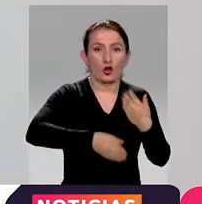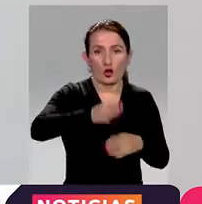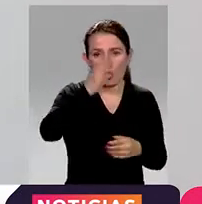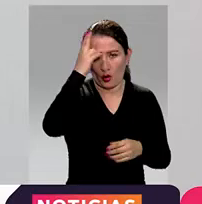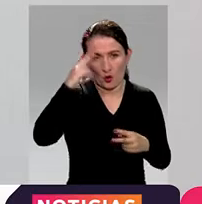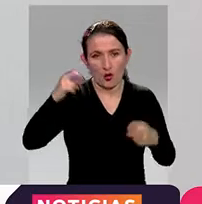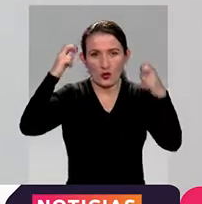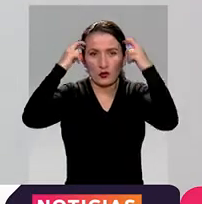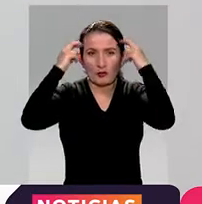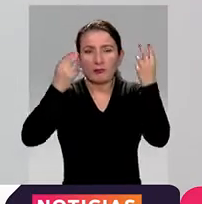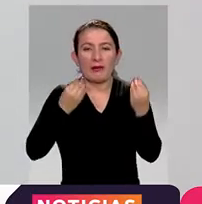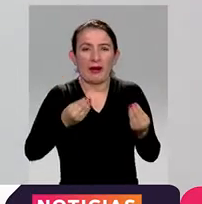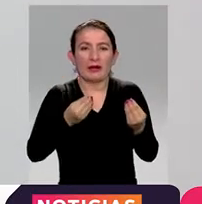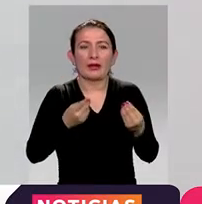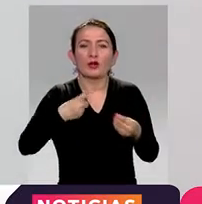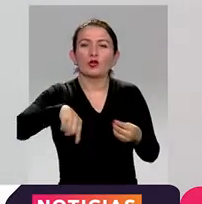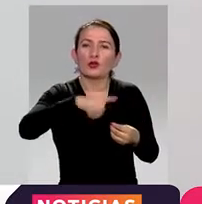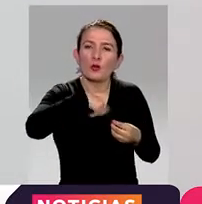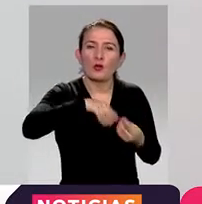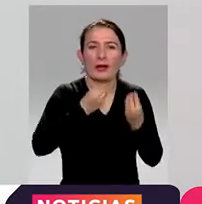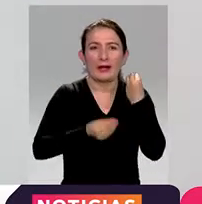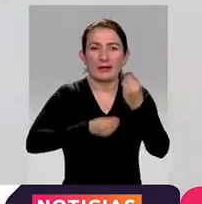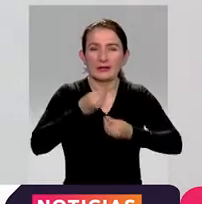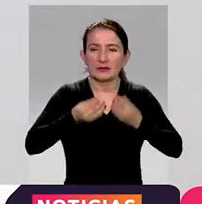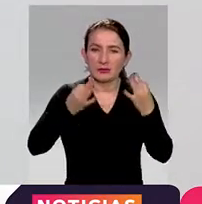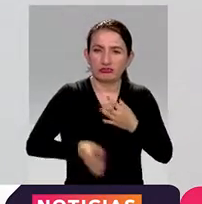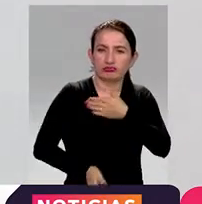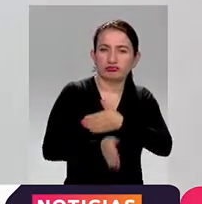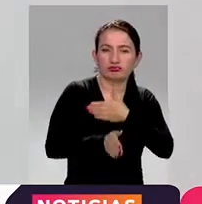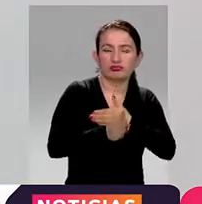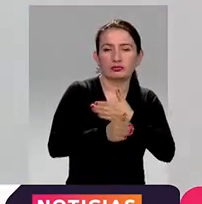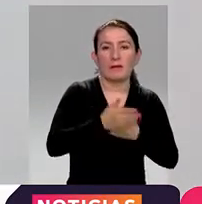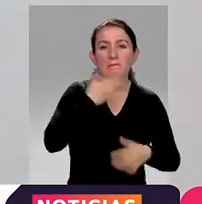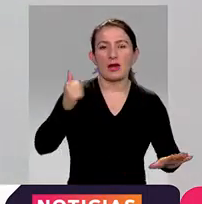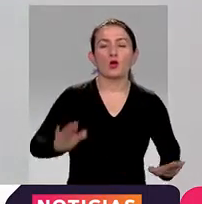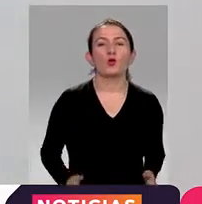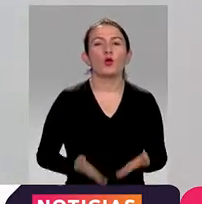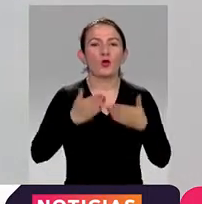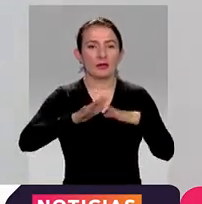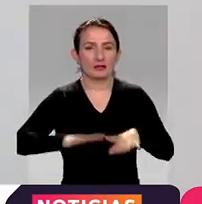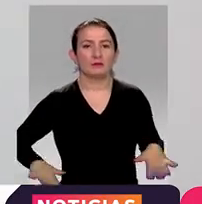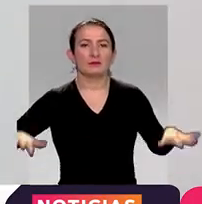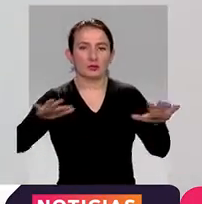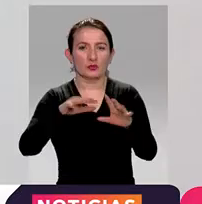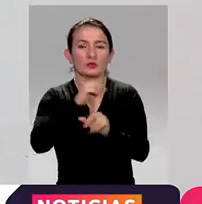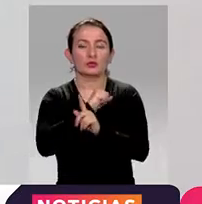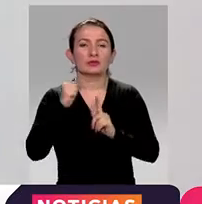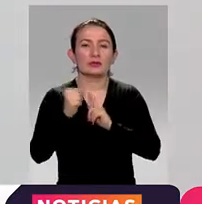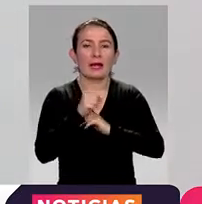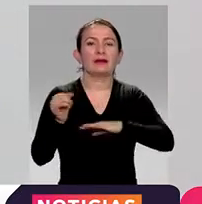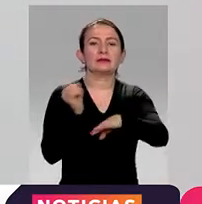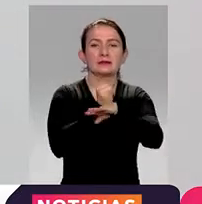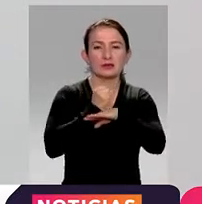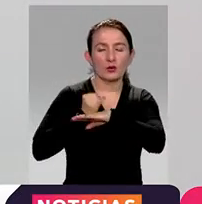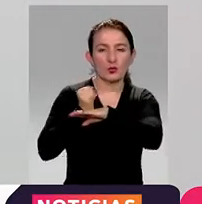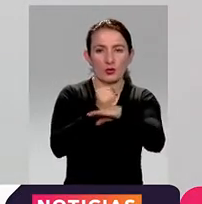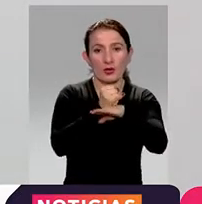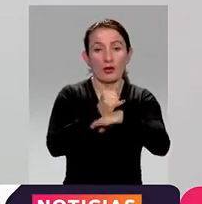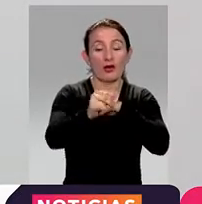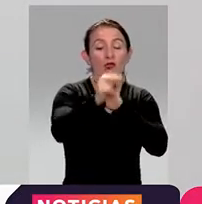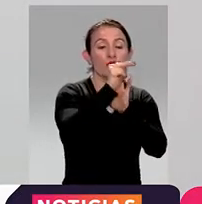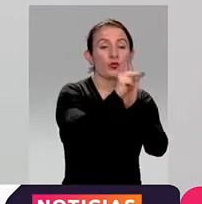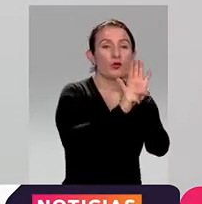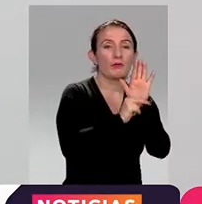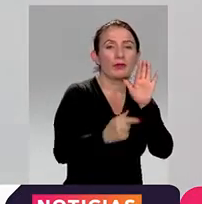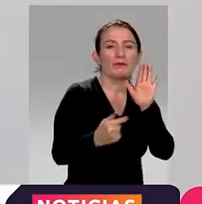conocimiento para que de esta manera se sigan forjando mejores espacios sociales, institucionales y